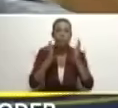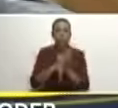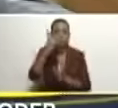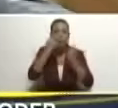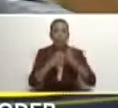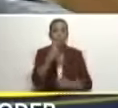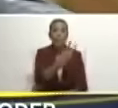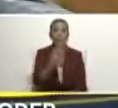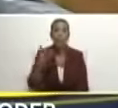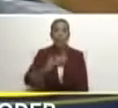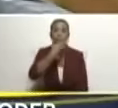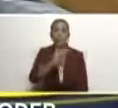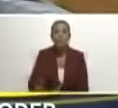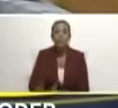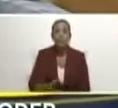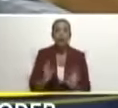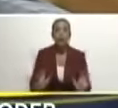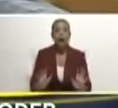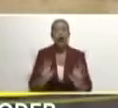el